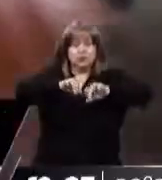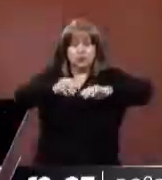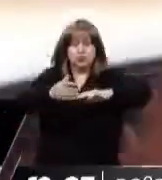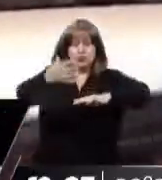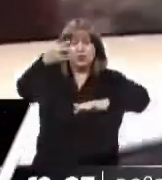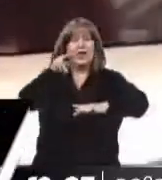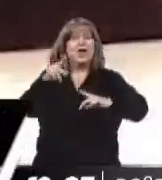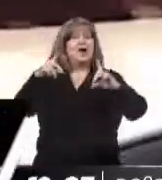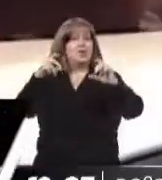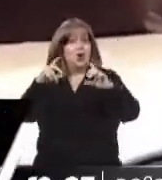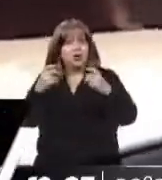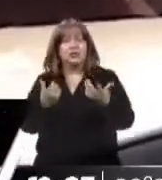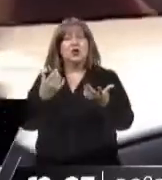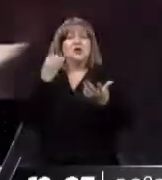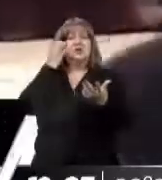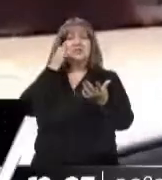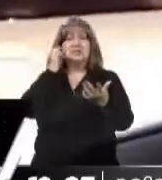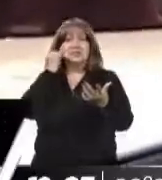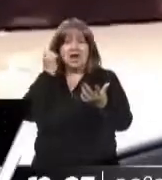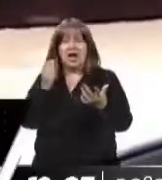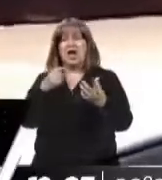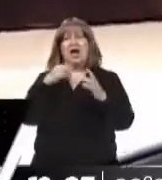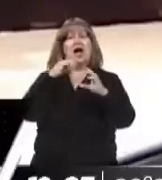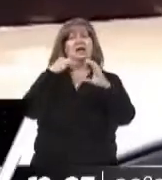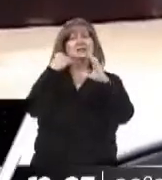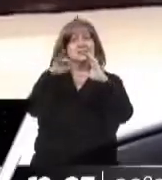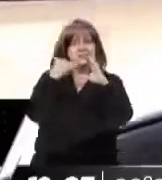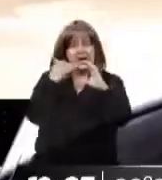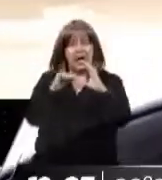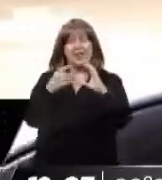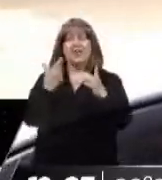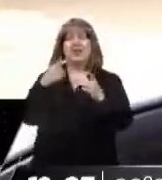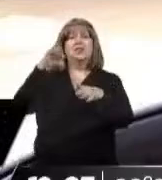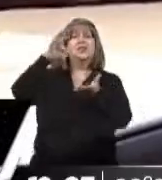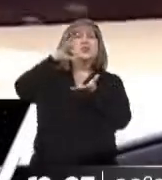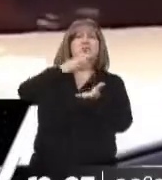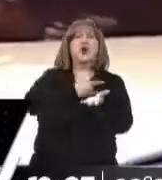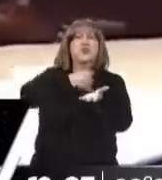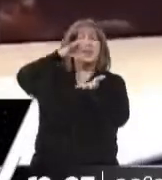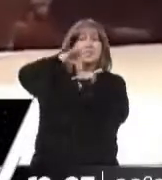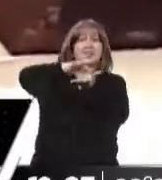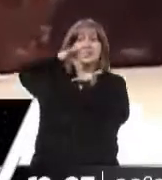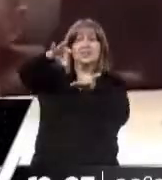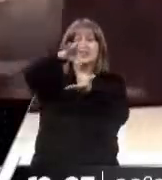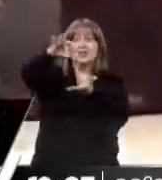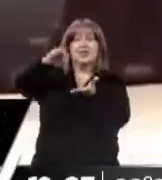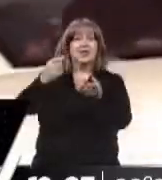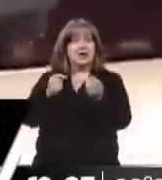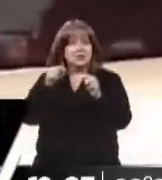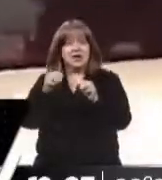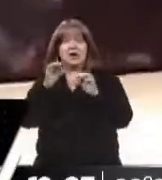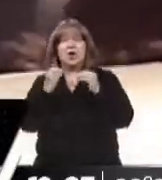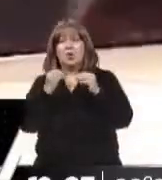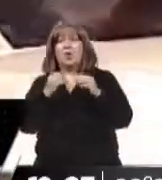con un análisis de imágenes comunicaciones y también georreferenciación para intentar establecer los